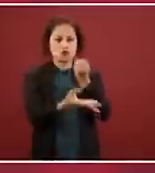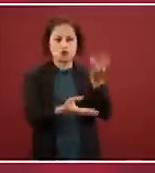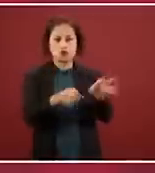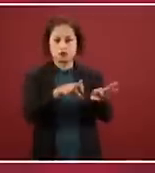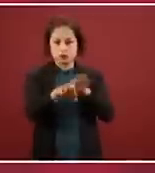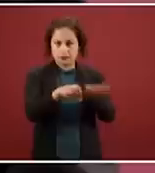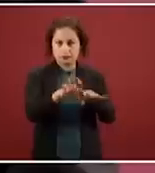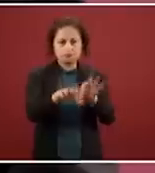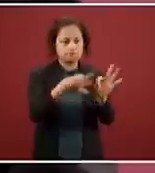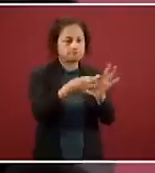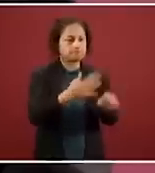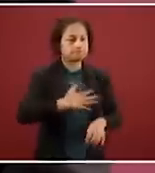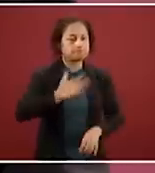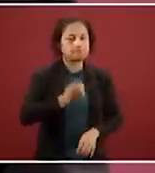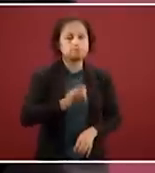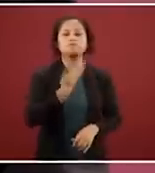Segundo,